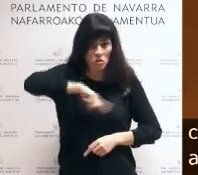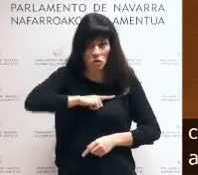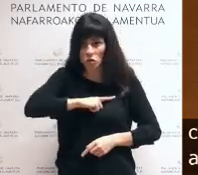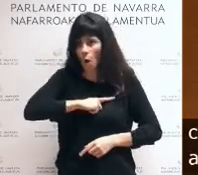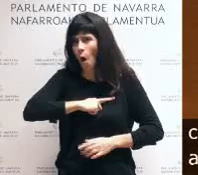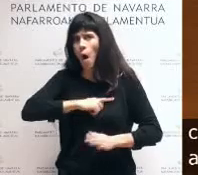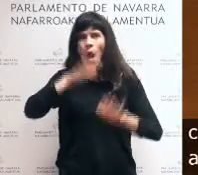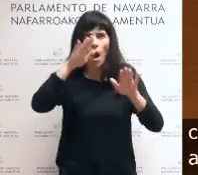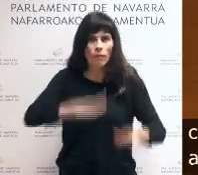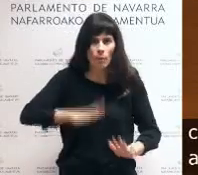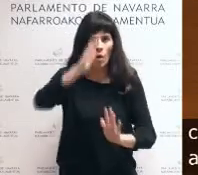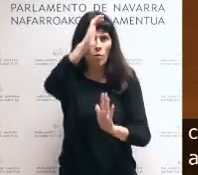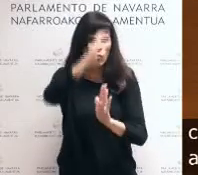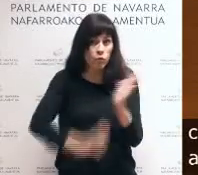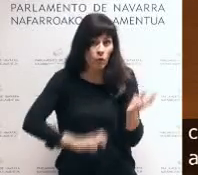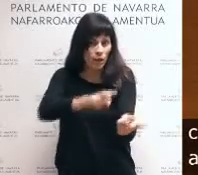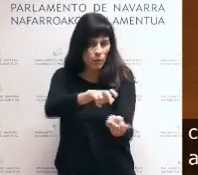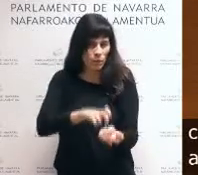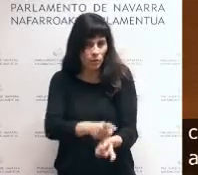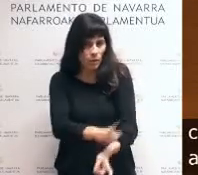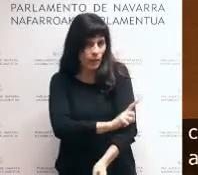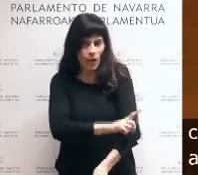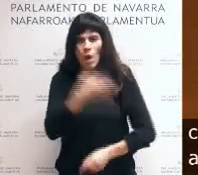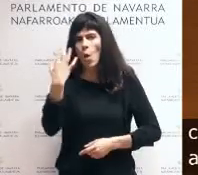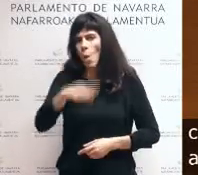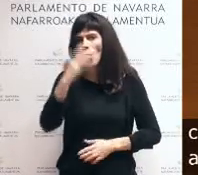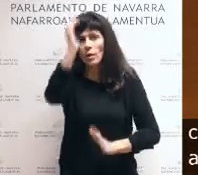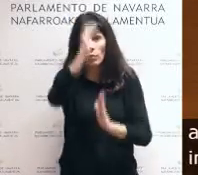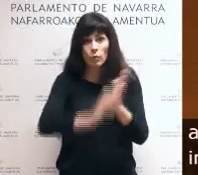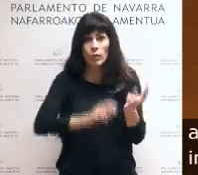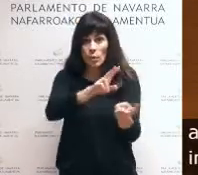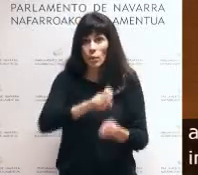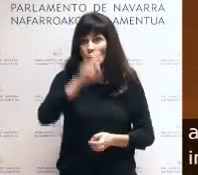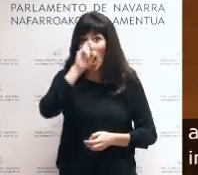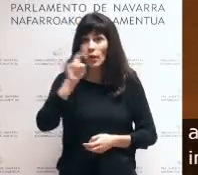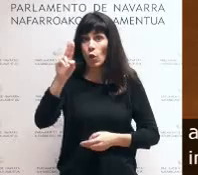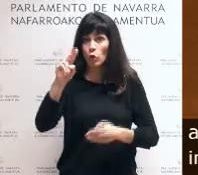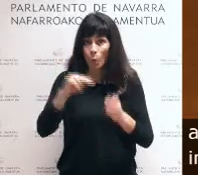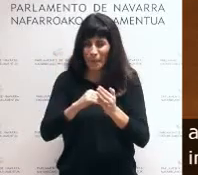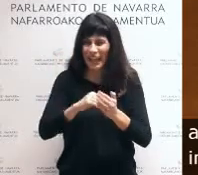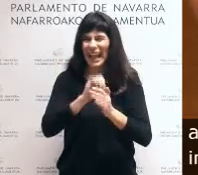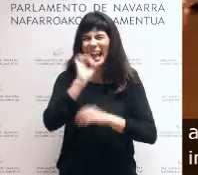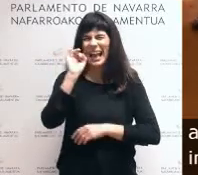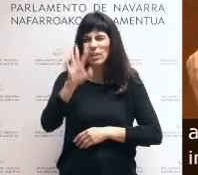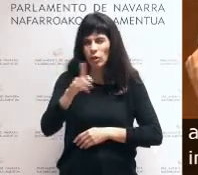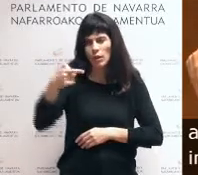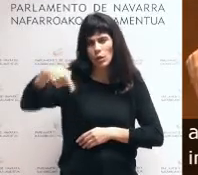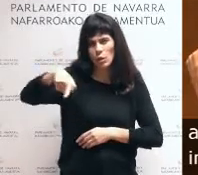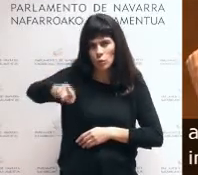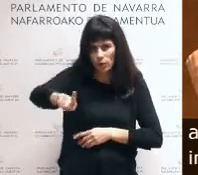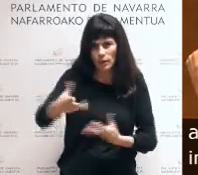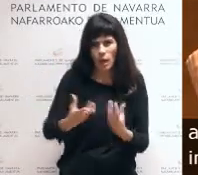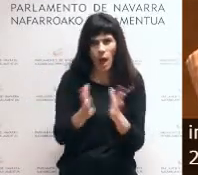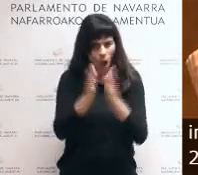impuestos. La única bajada de impuestos que hubo en esta comunidad, o la última, es en el año 2014 y la propusieron ustedes de acuerdo con nosotros.